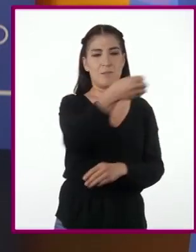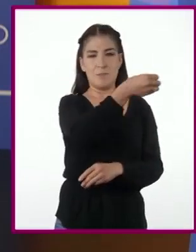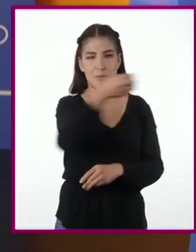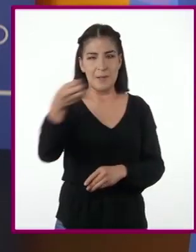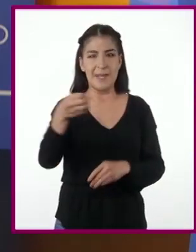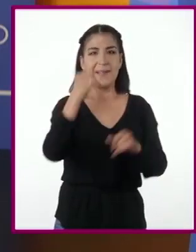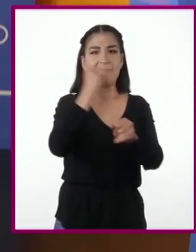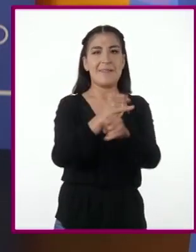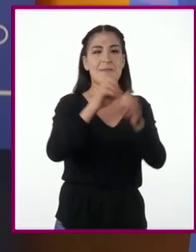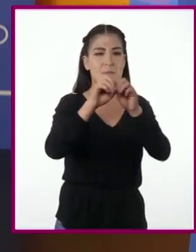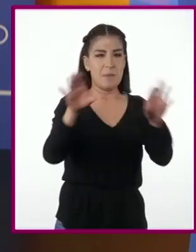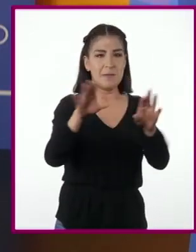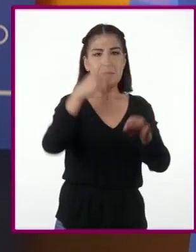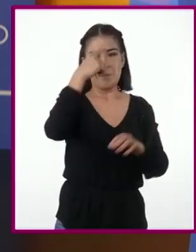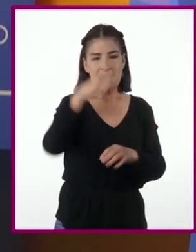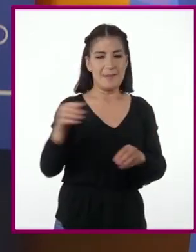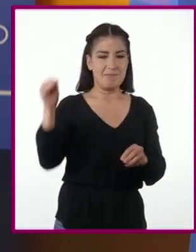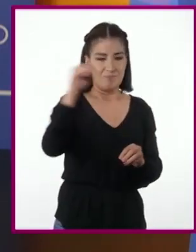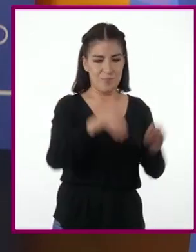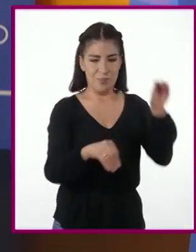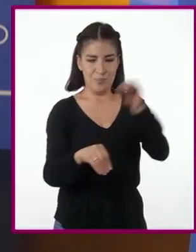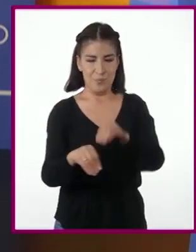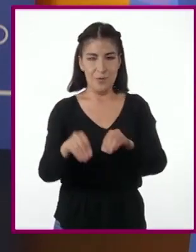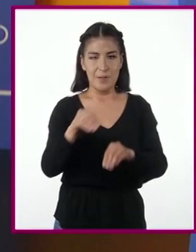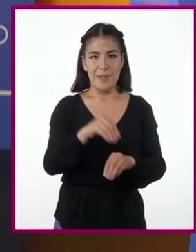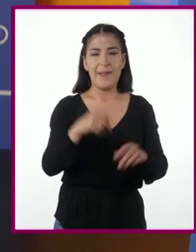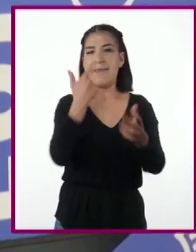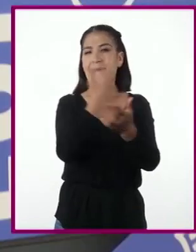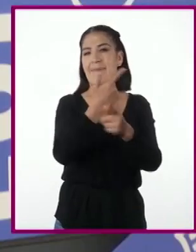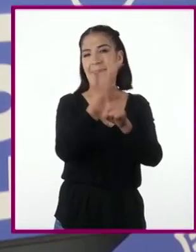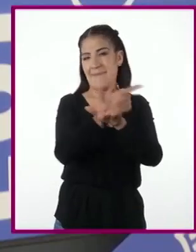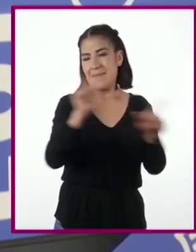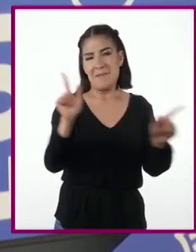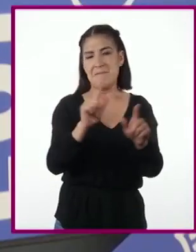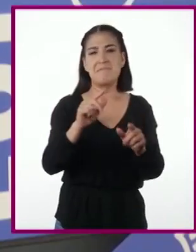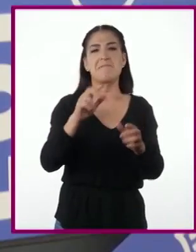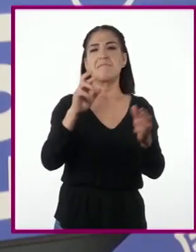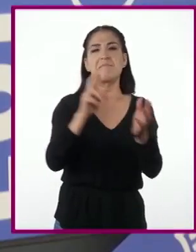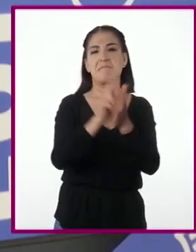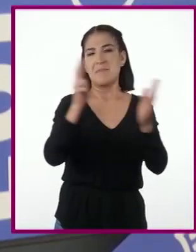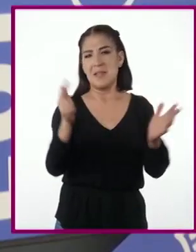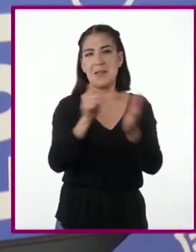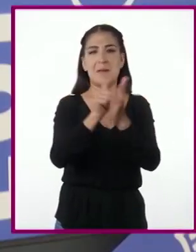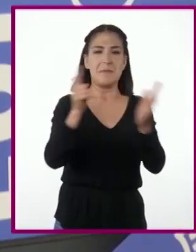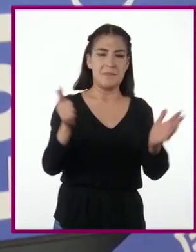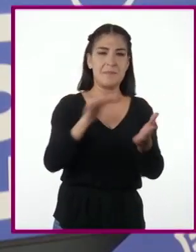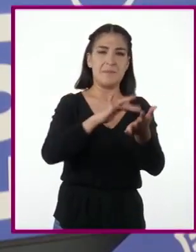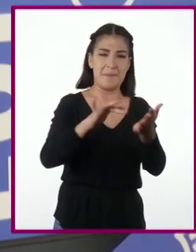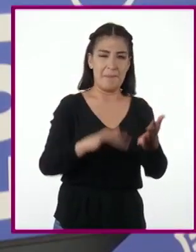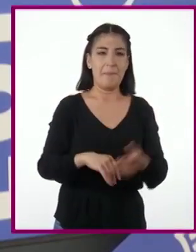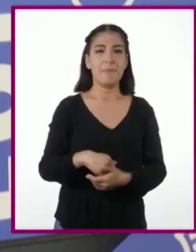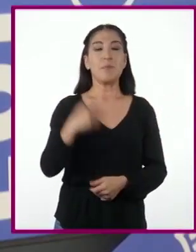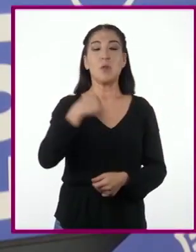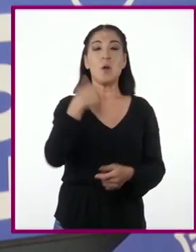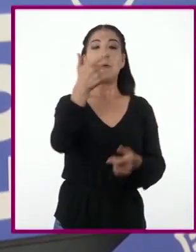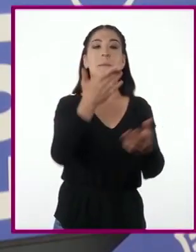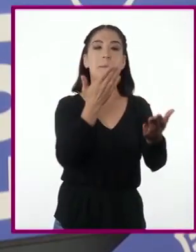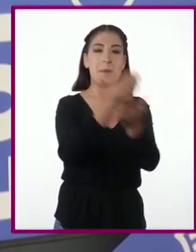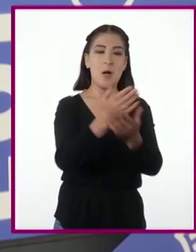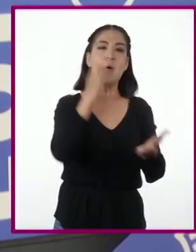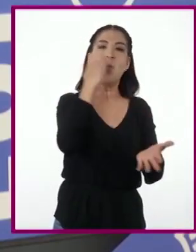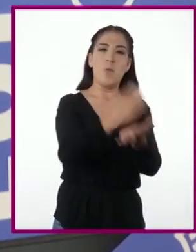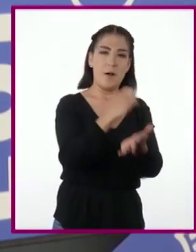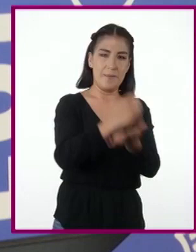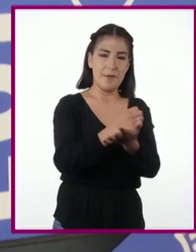información que procede de diferentes textos. Te recomiendo que tengas a la mano